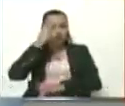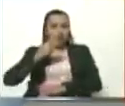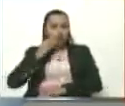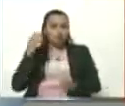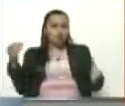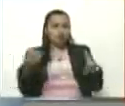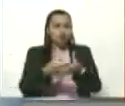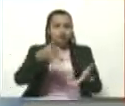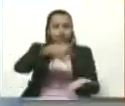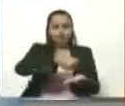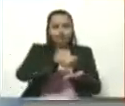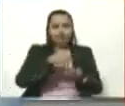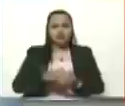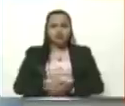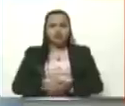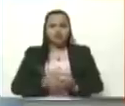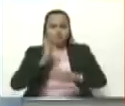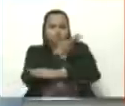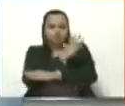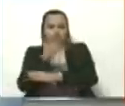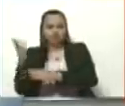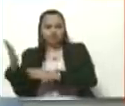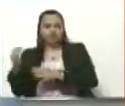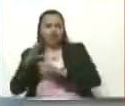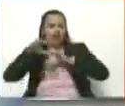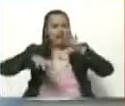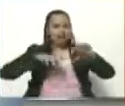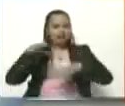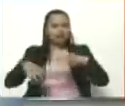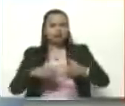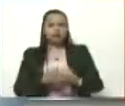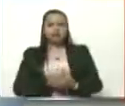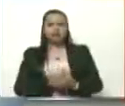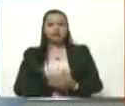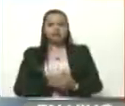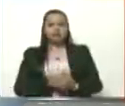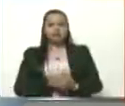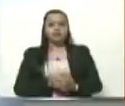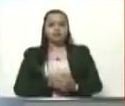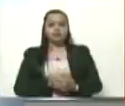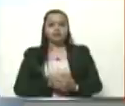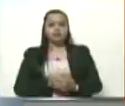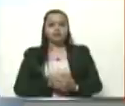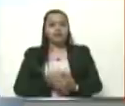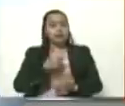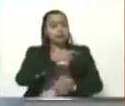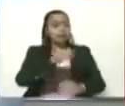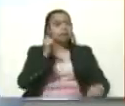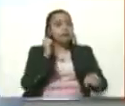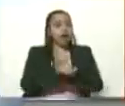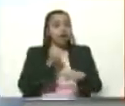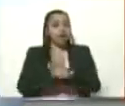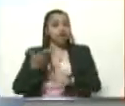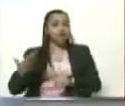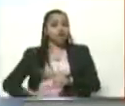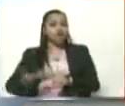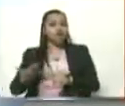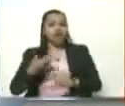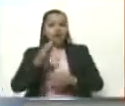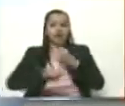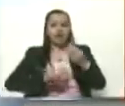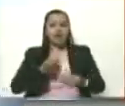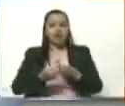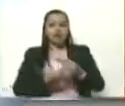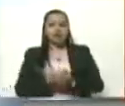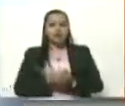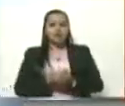la fauna el medio ambiente una obra realmente trascendente que ha marcado